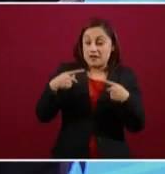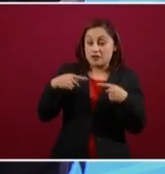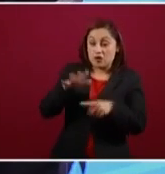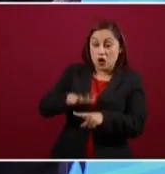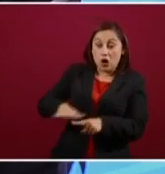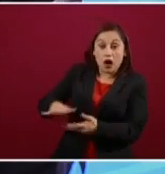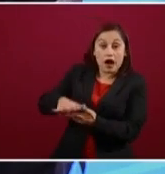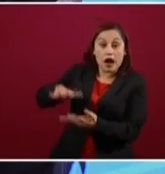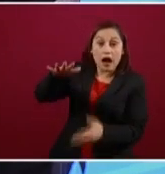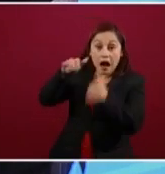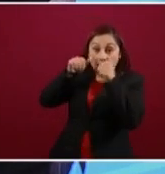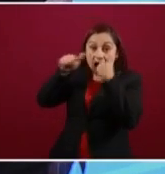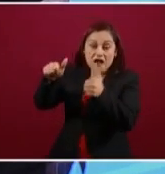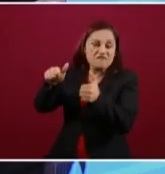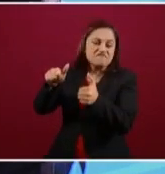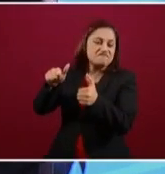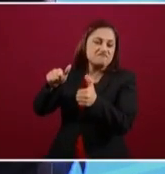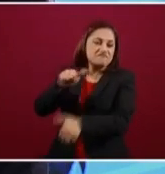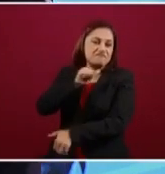Y